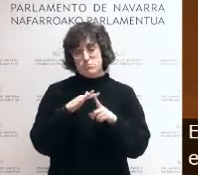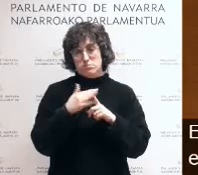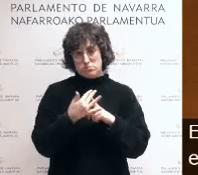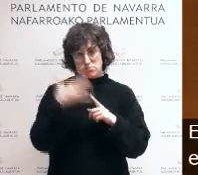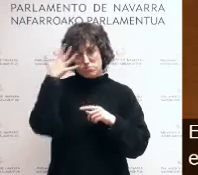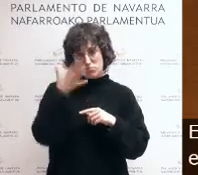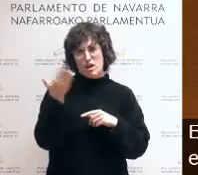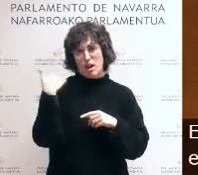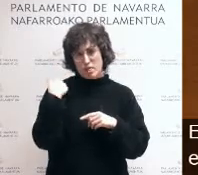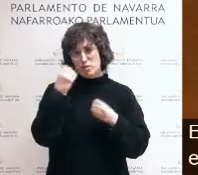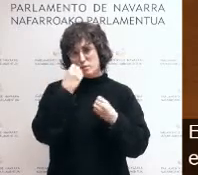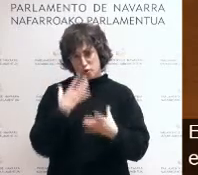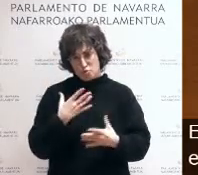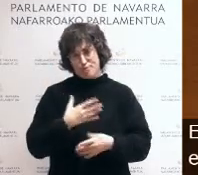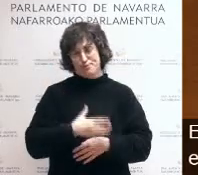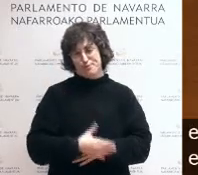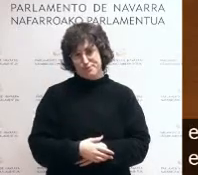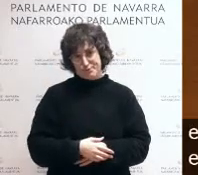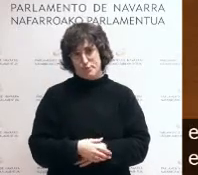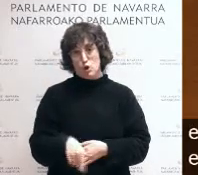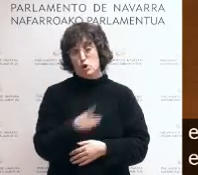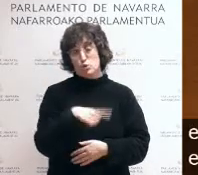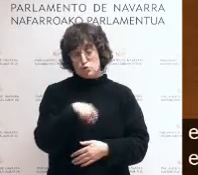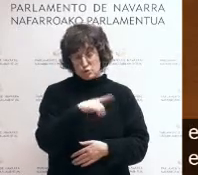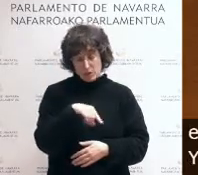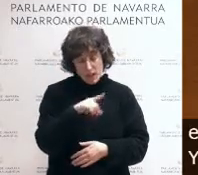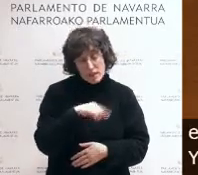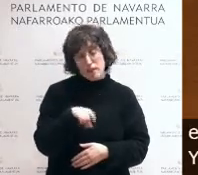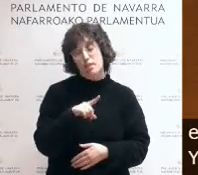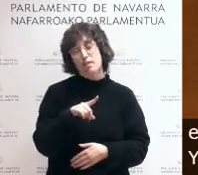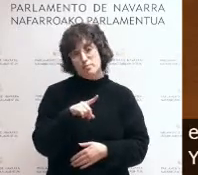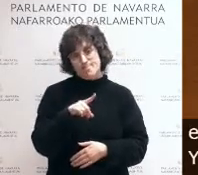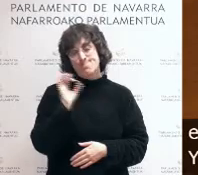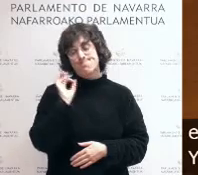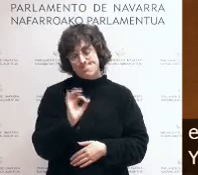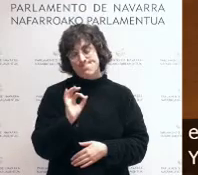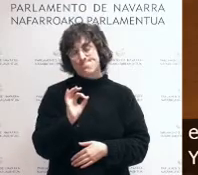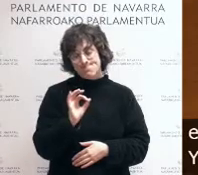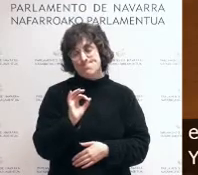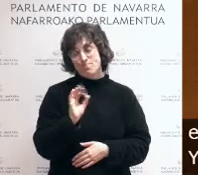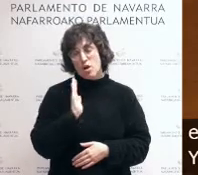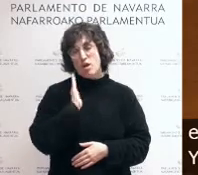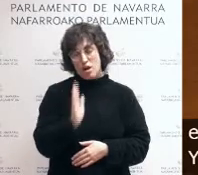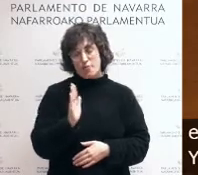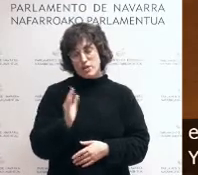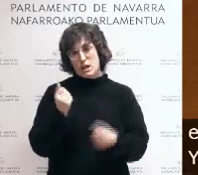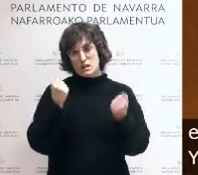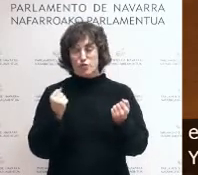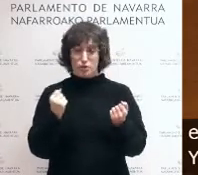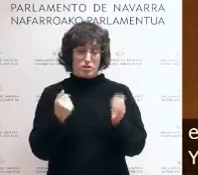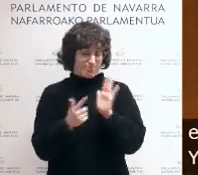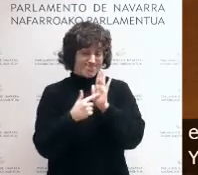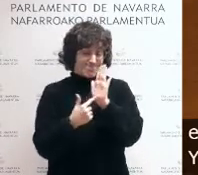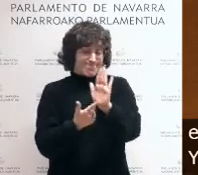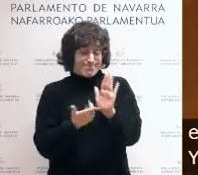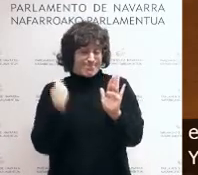mejor. Y ustedes han confirmado la dañina ofensiva fiscal que